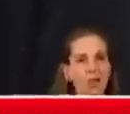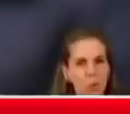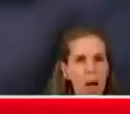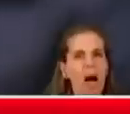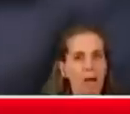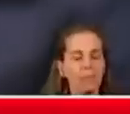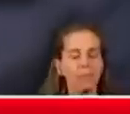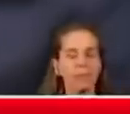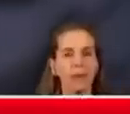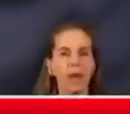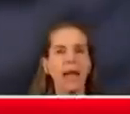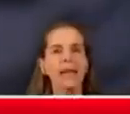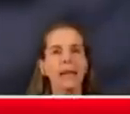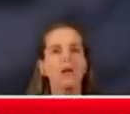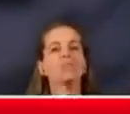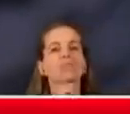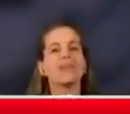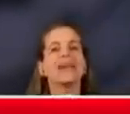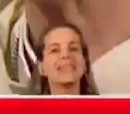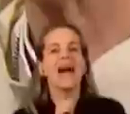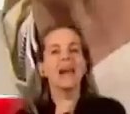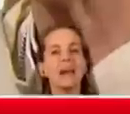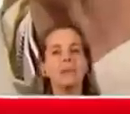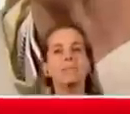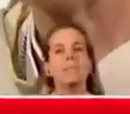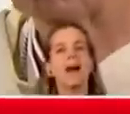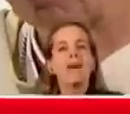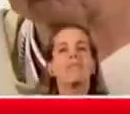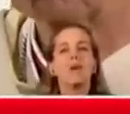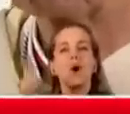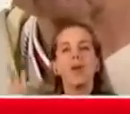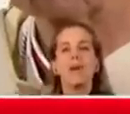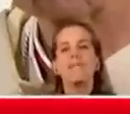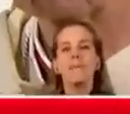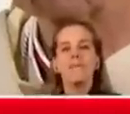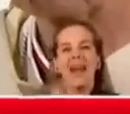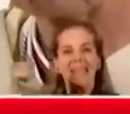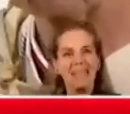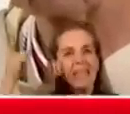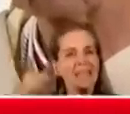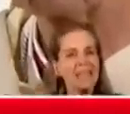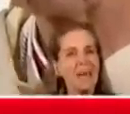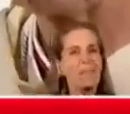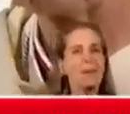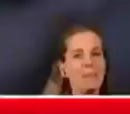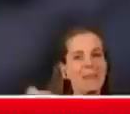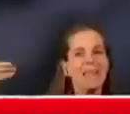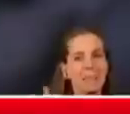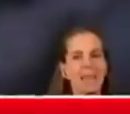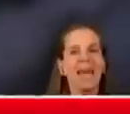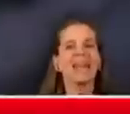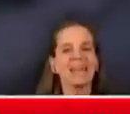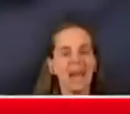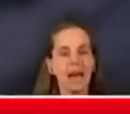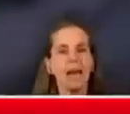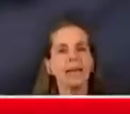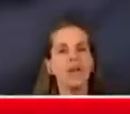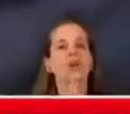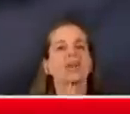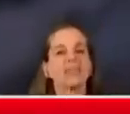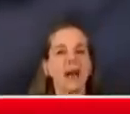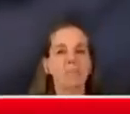Quiero rezar por el Papa, como él pide que recemos cada vez que hablamos con él. quiero rezar por